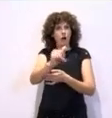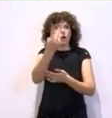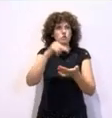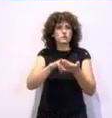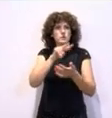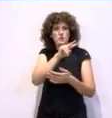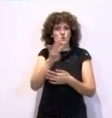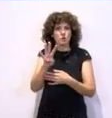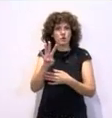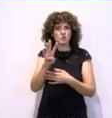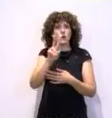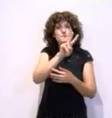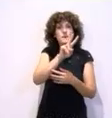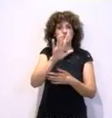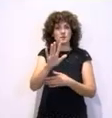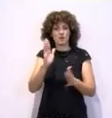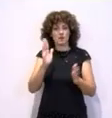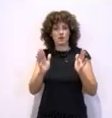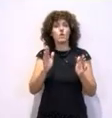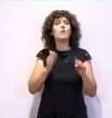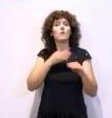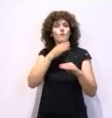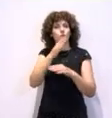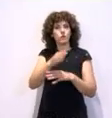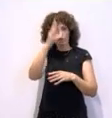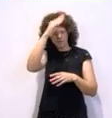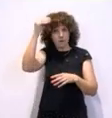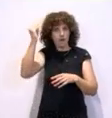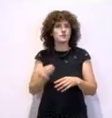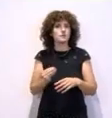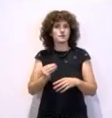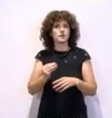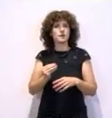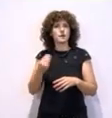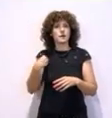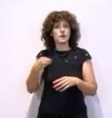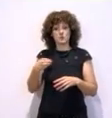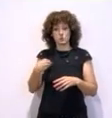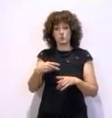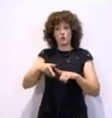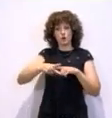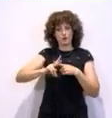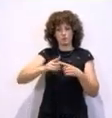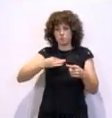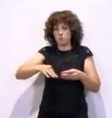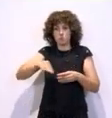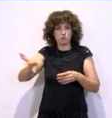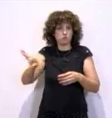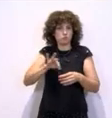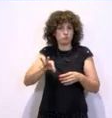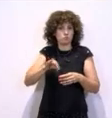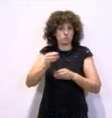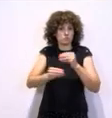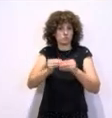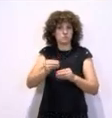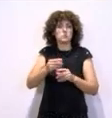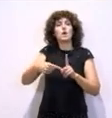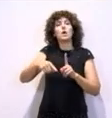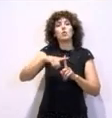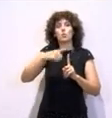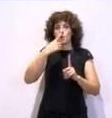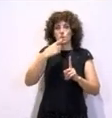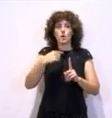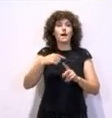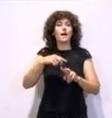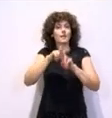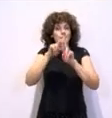como en 2025 estuvimos en Palestina a través de las herramientas de las que podemos disponer, a través de Cruz Roja Internacional y a